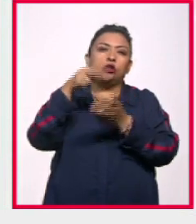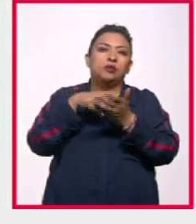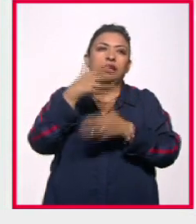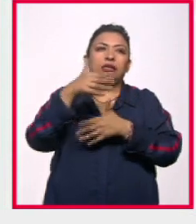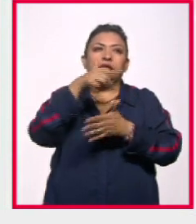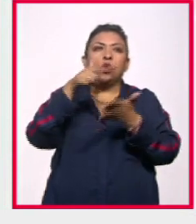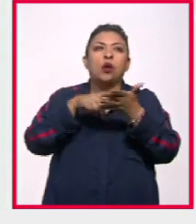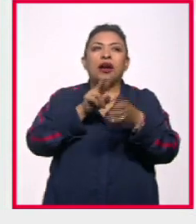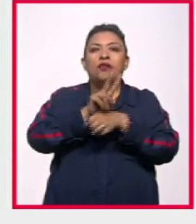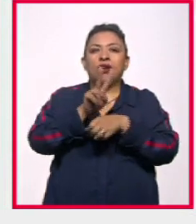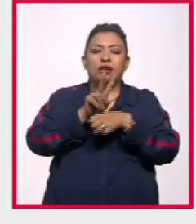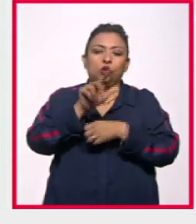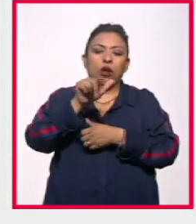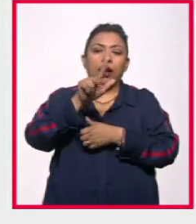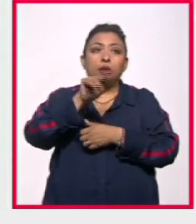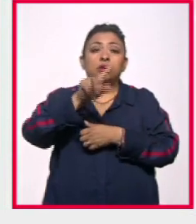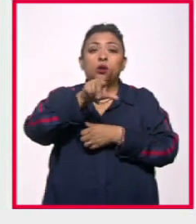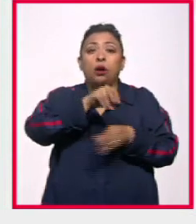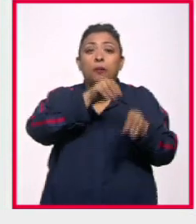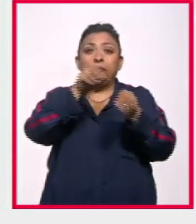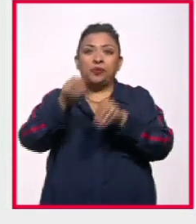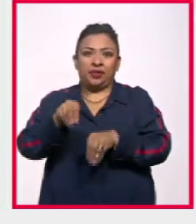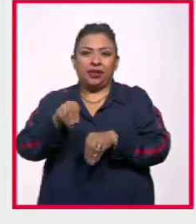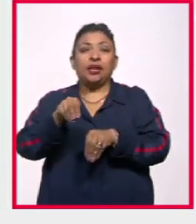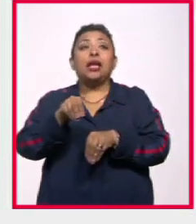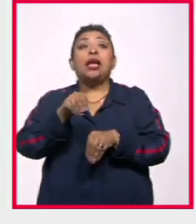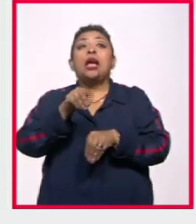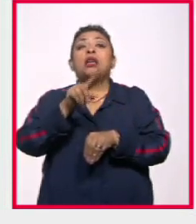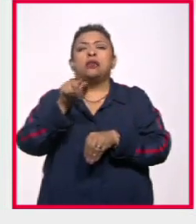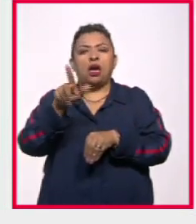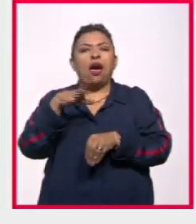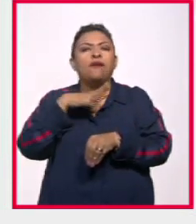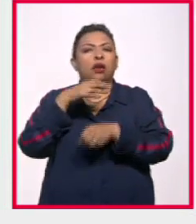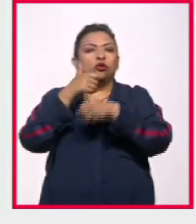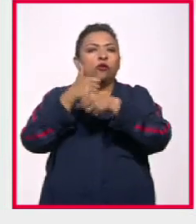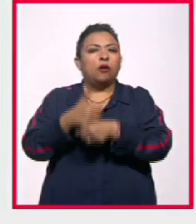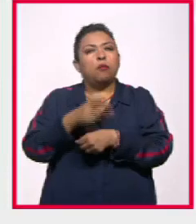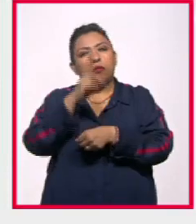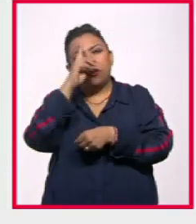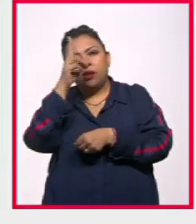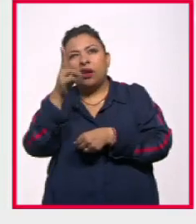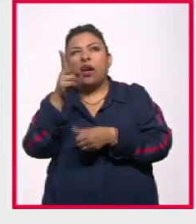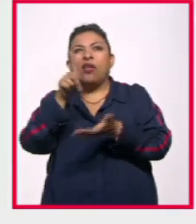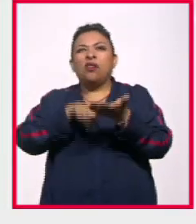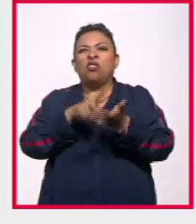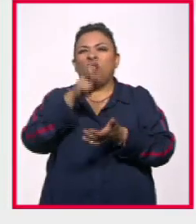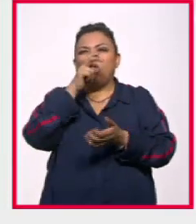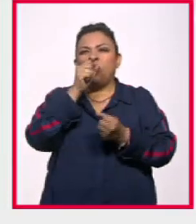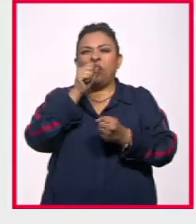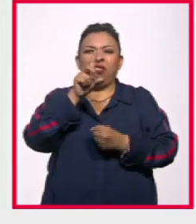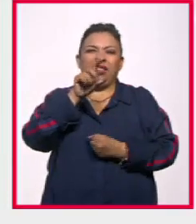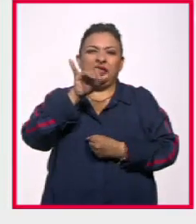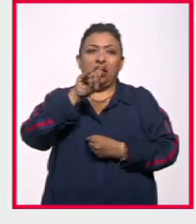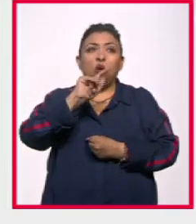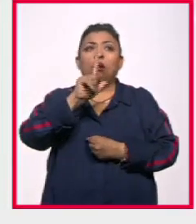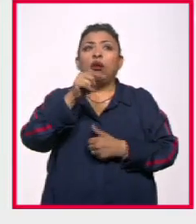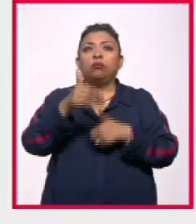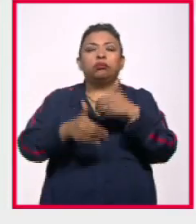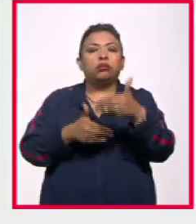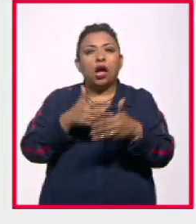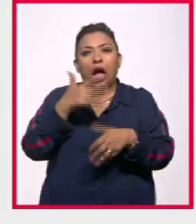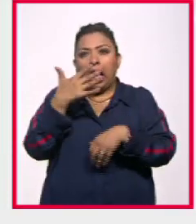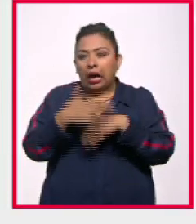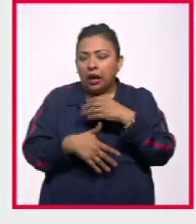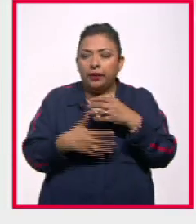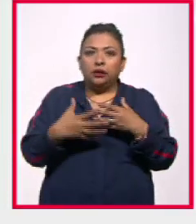Alpes de Venezuela y luego continuó en los Llanos. Ya entonces se sufrían las restricciones y carencias de la dictadura. Aún así, terminaron como pudieron